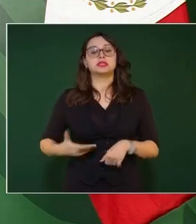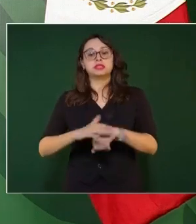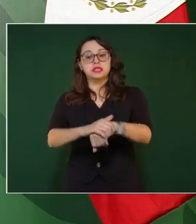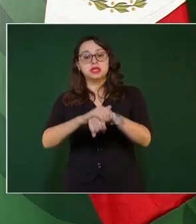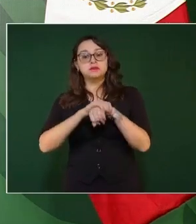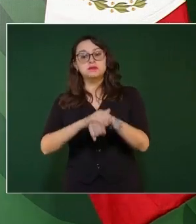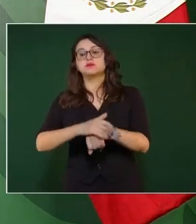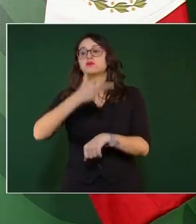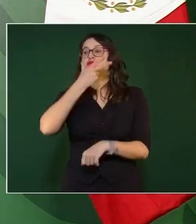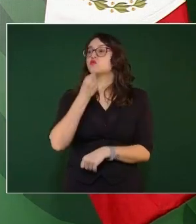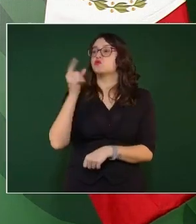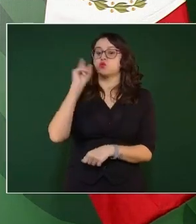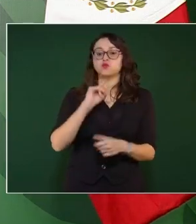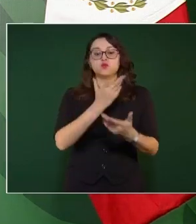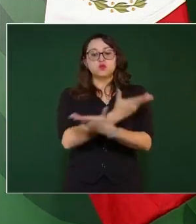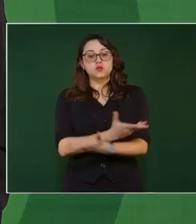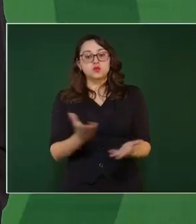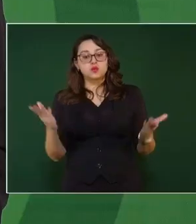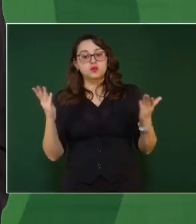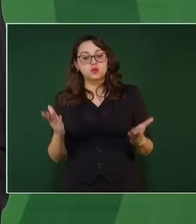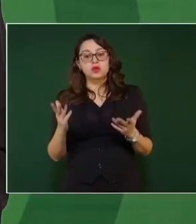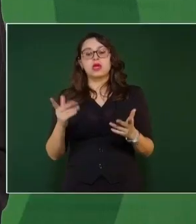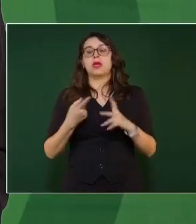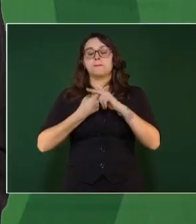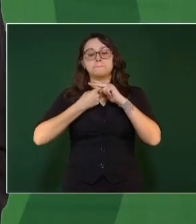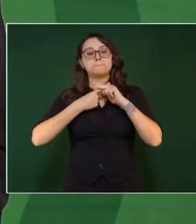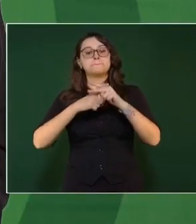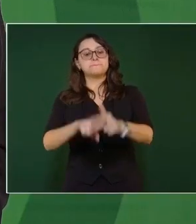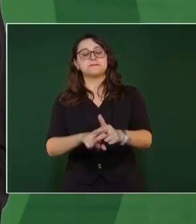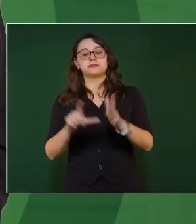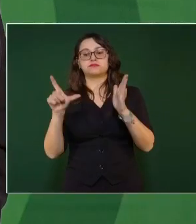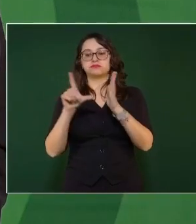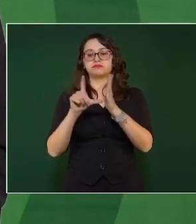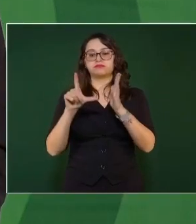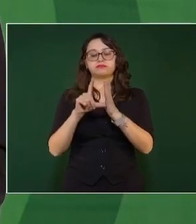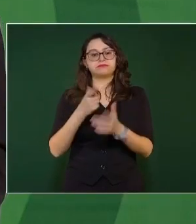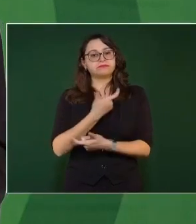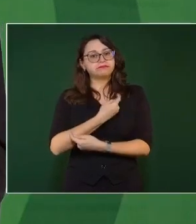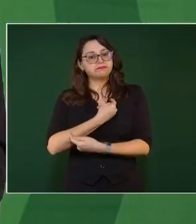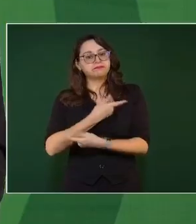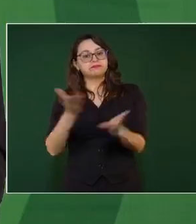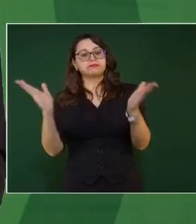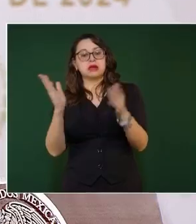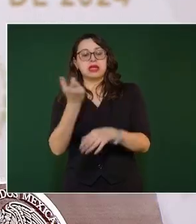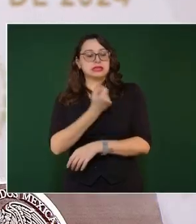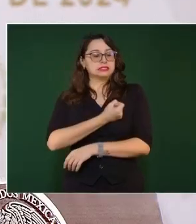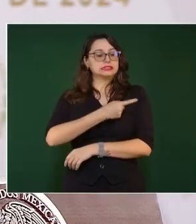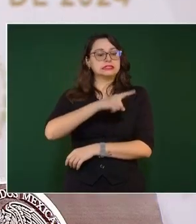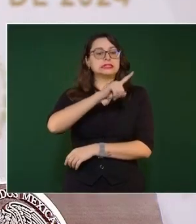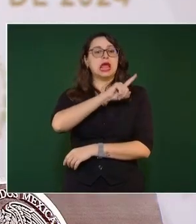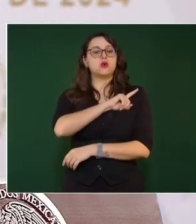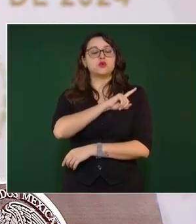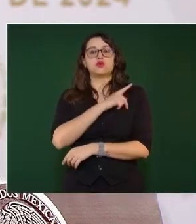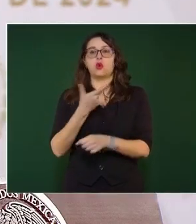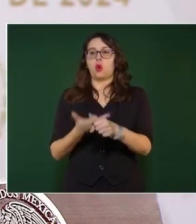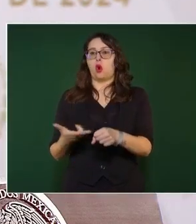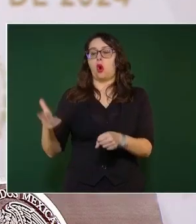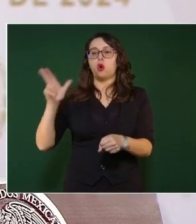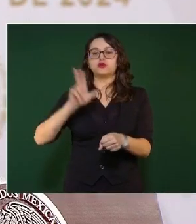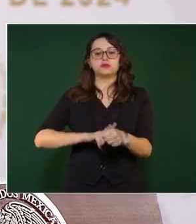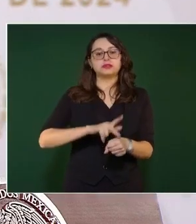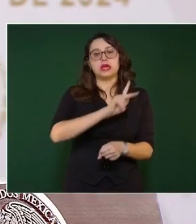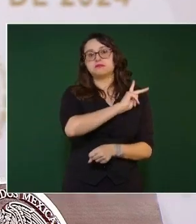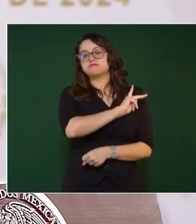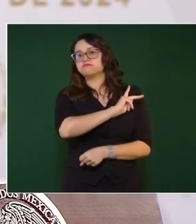de los medios de comunicación, estamos lanzando la tarjeta de salud Contigo, que da acceso a los hospitales del estado a toda persona que no